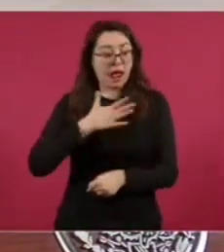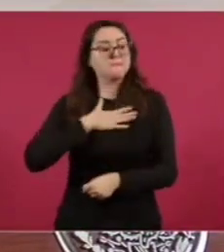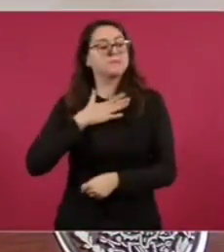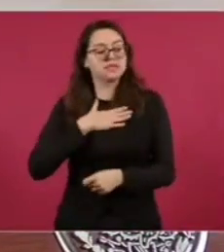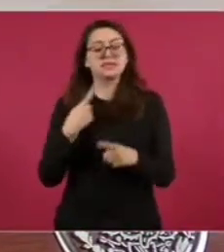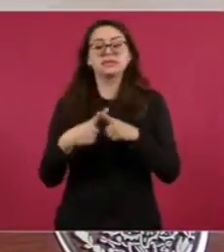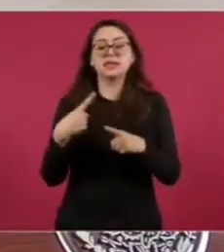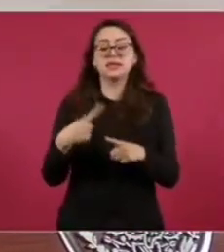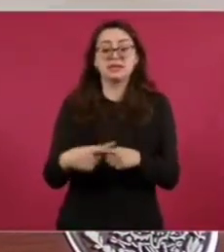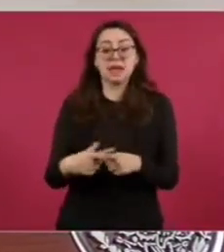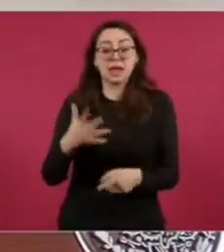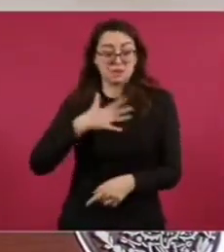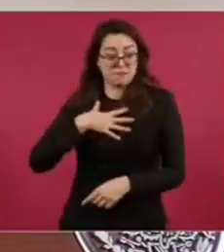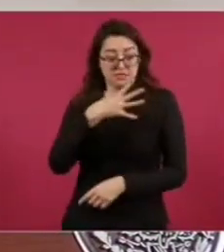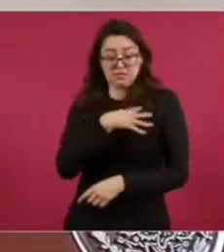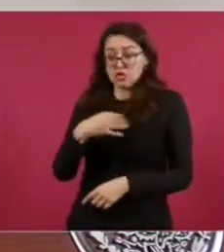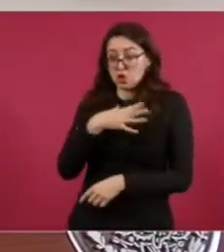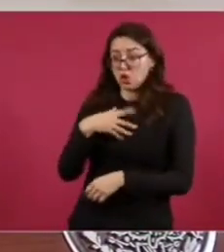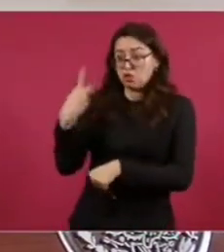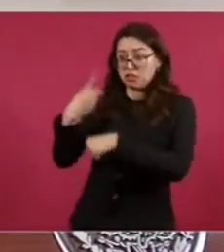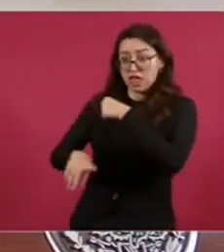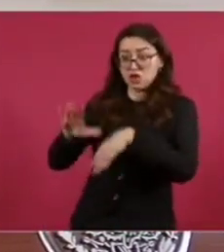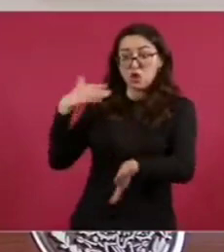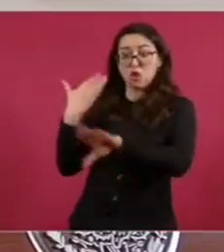¿Quién le va a reparar el daño a mis hijos?